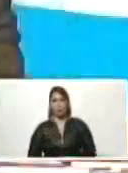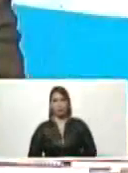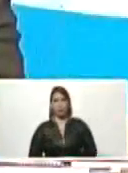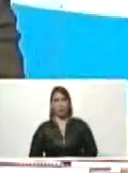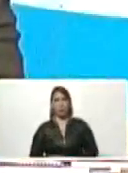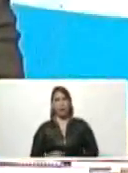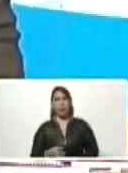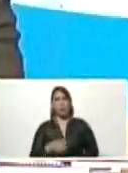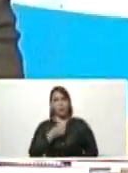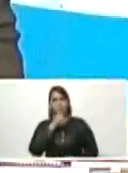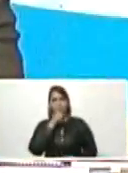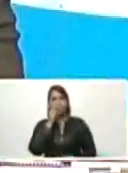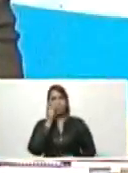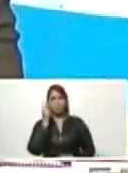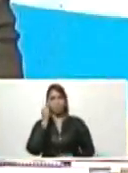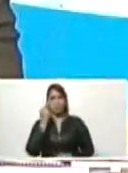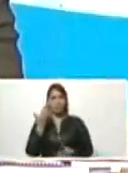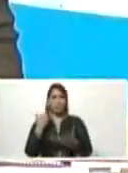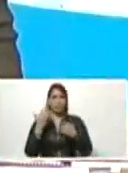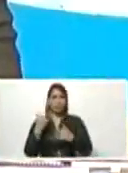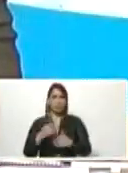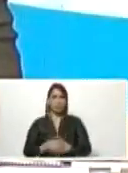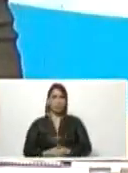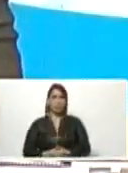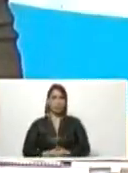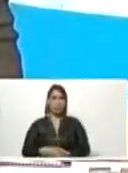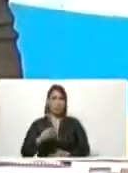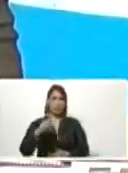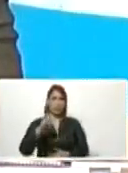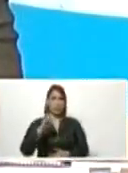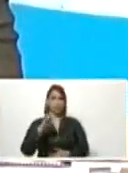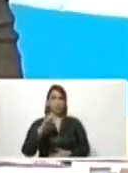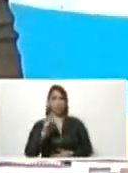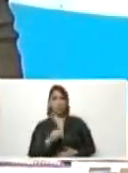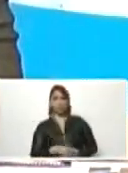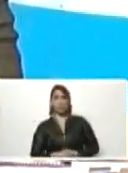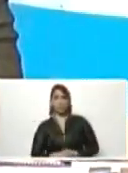míos, de apellido Moros, ahí estaban los moros.